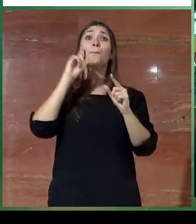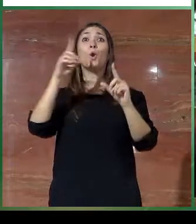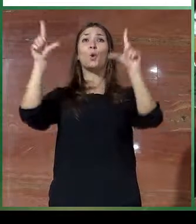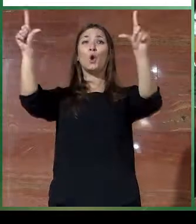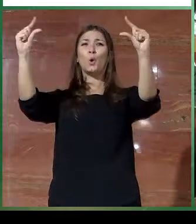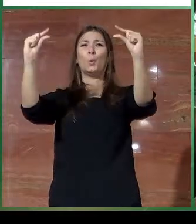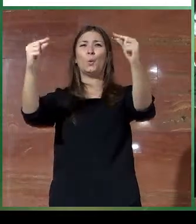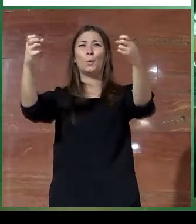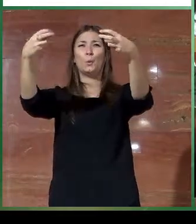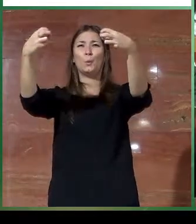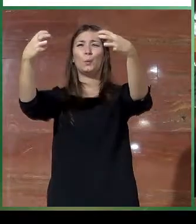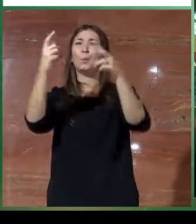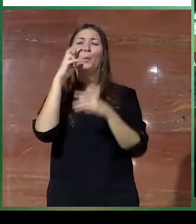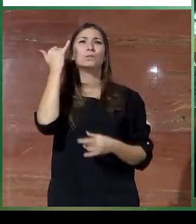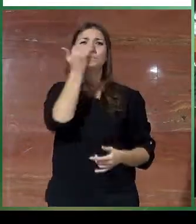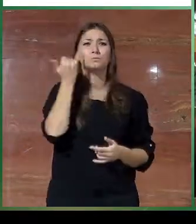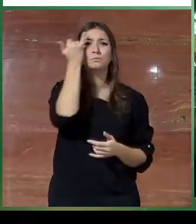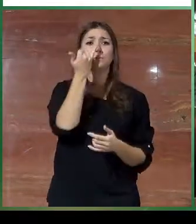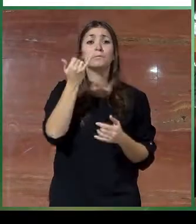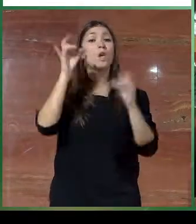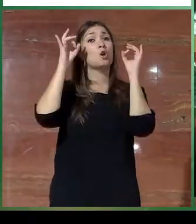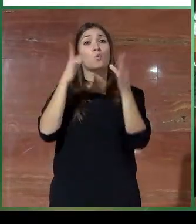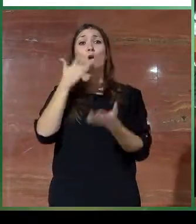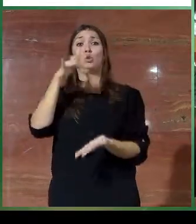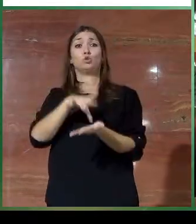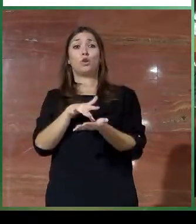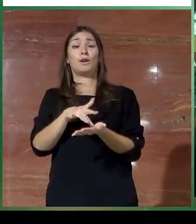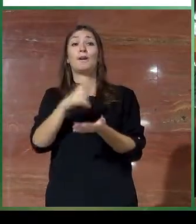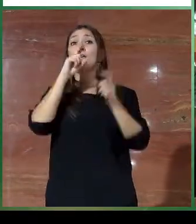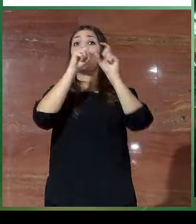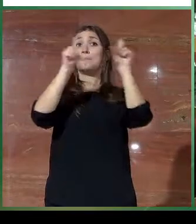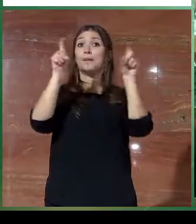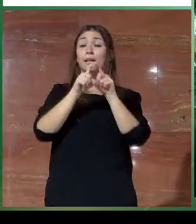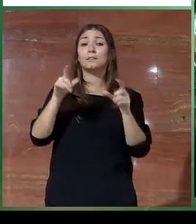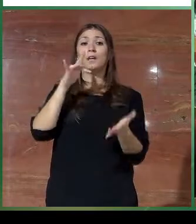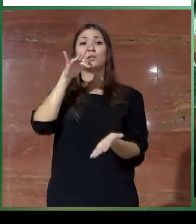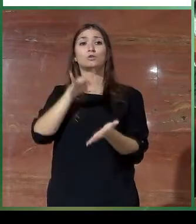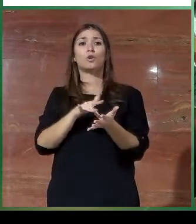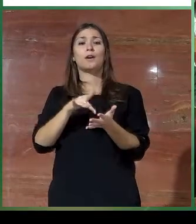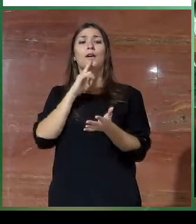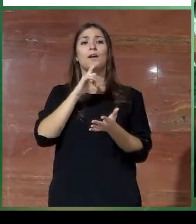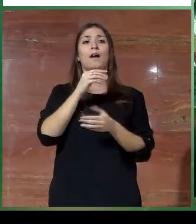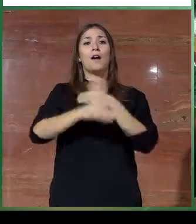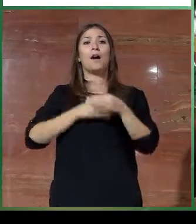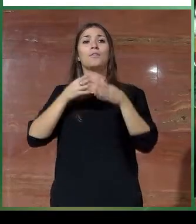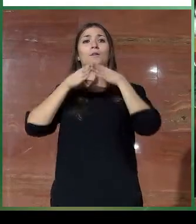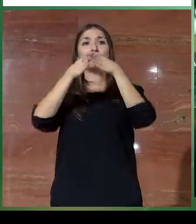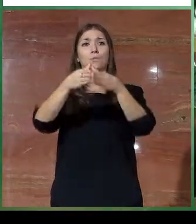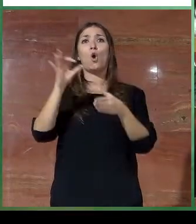no las podemos observar. Lo mismo sucede con las empresas aeroportuarias y las empresas de